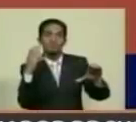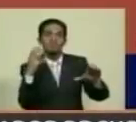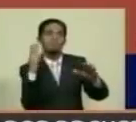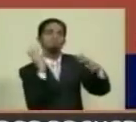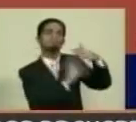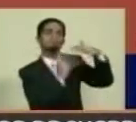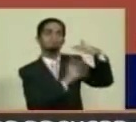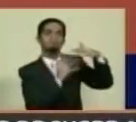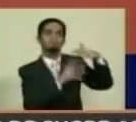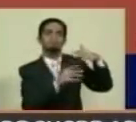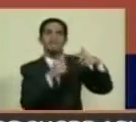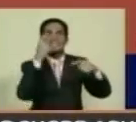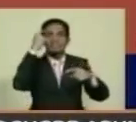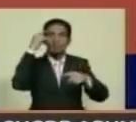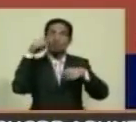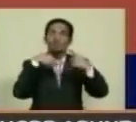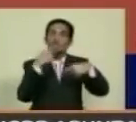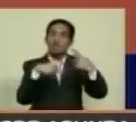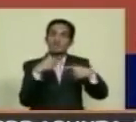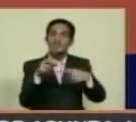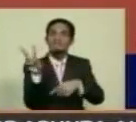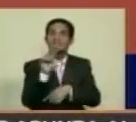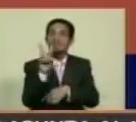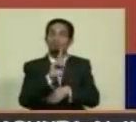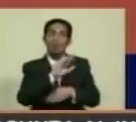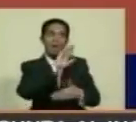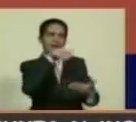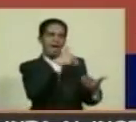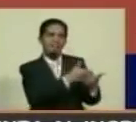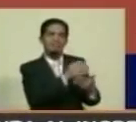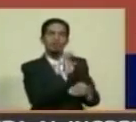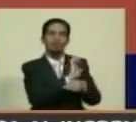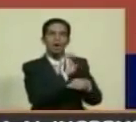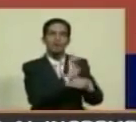diariamente desde Venezuela hasta Ecuador,